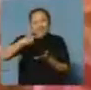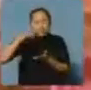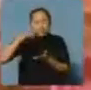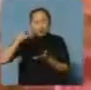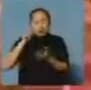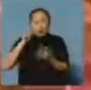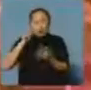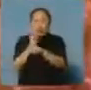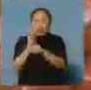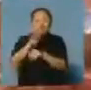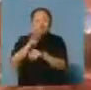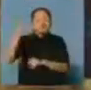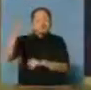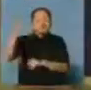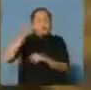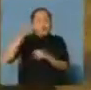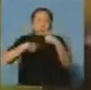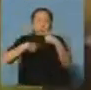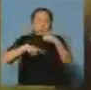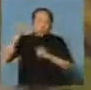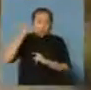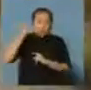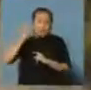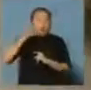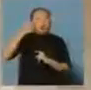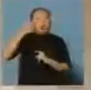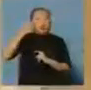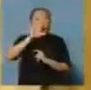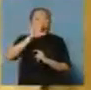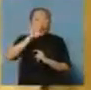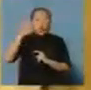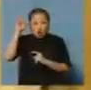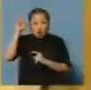precioscuidados.gov.ar o al